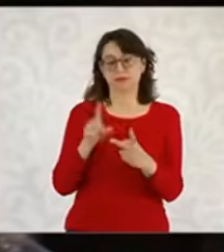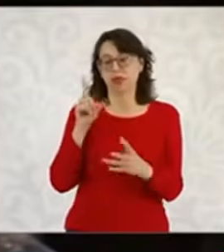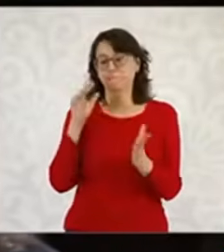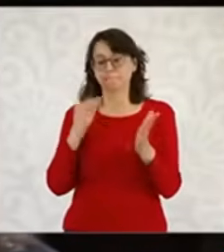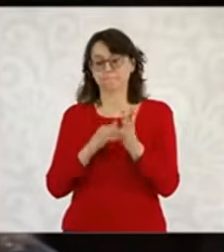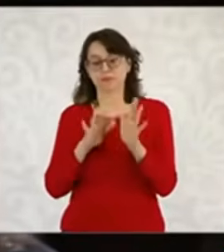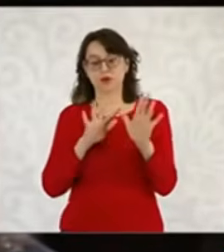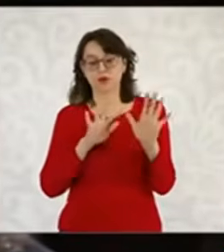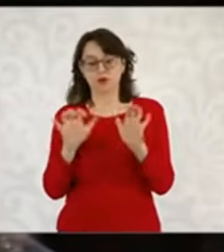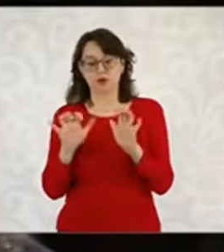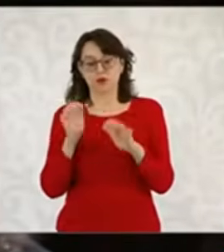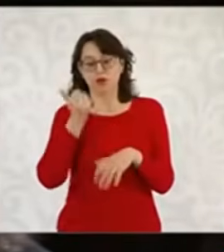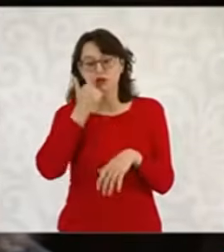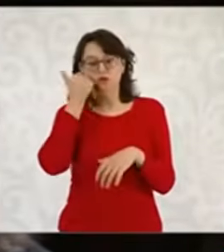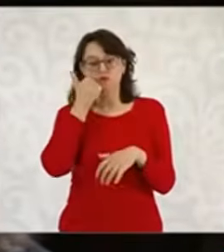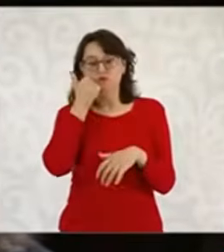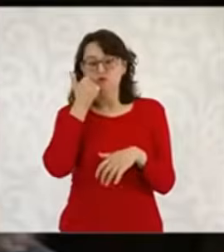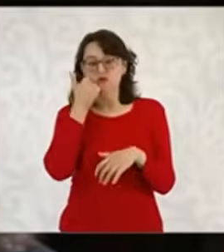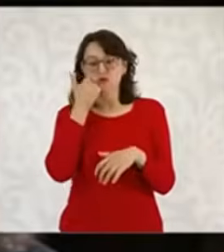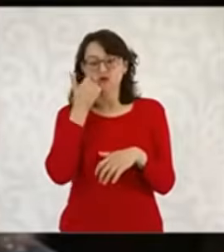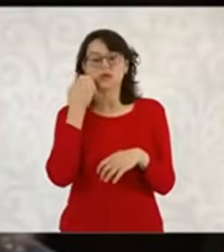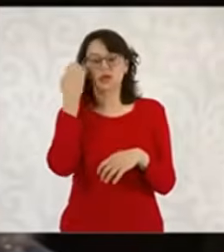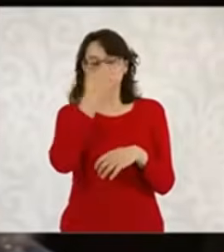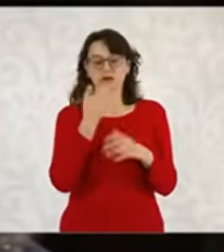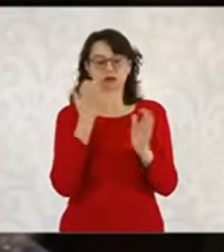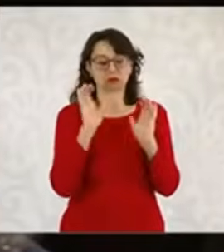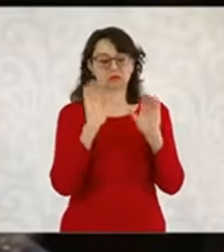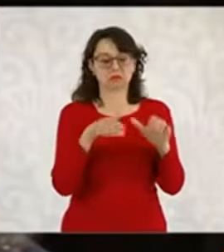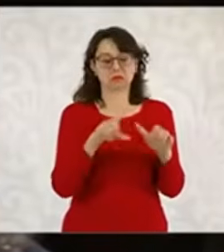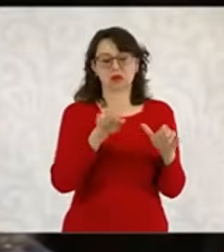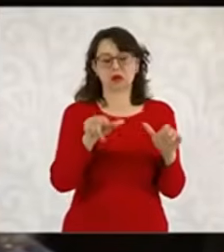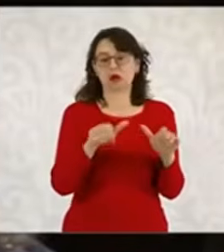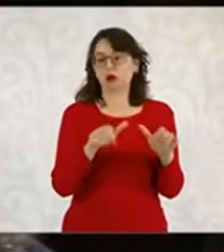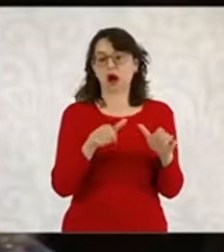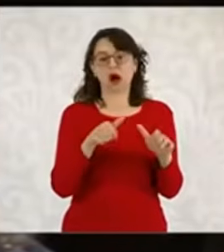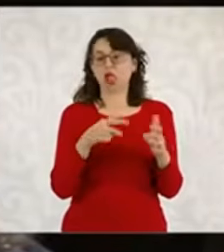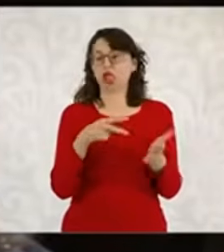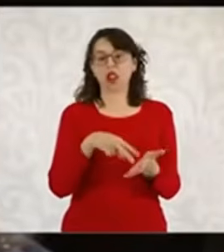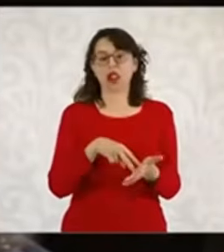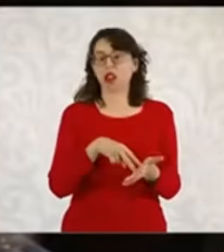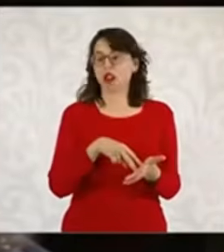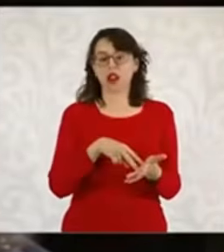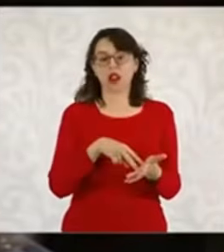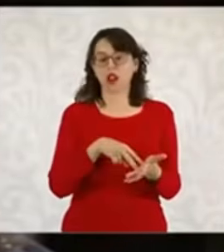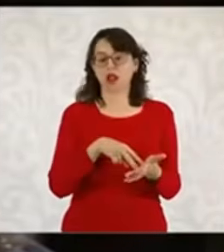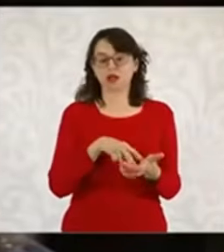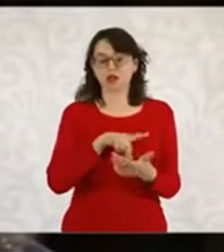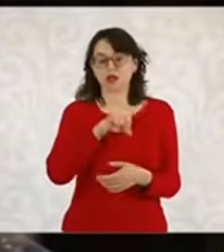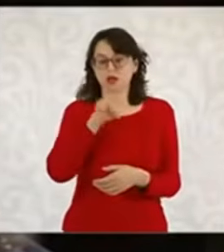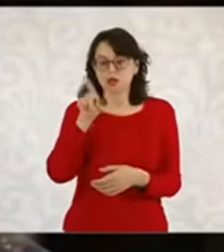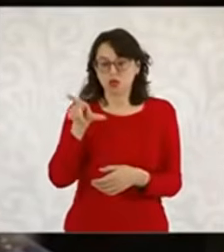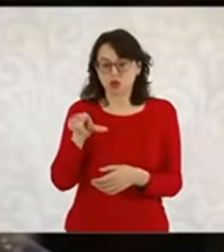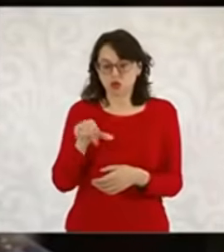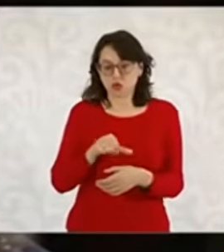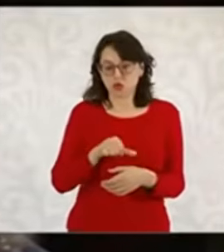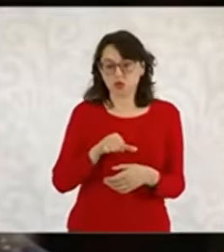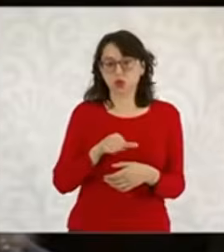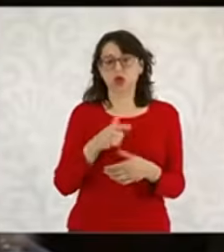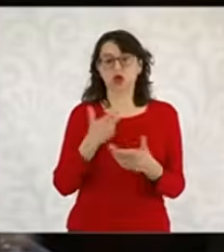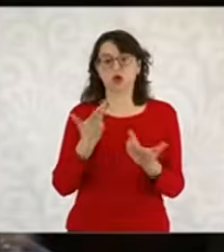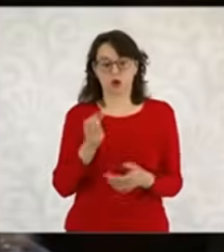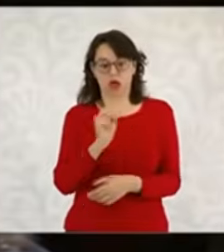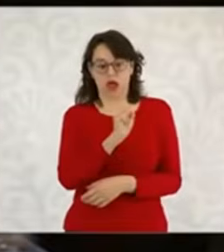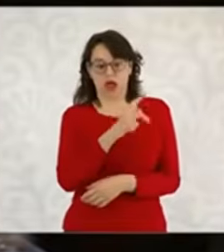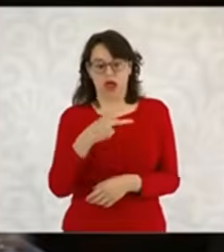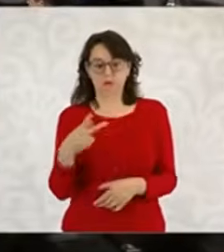alumnos, bueno, aspirantes no presentaron el examen, y en toda la presentación, pues, de las pruebas se estuvieron reportando algunas fallas con esta